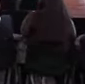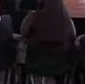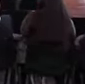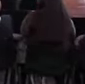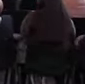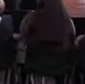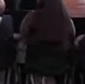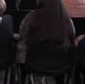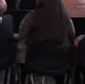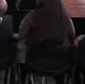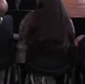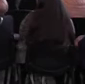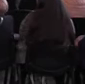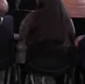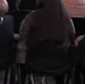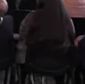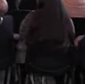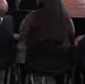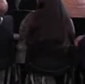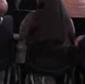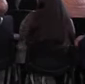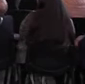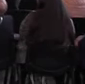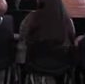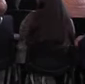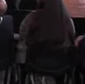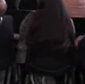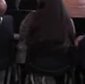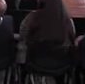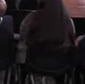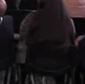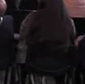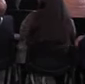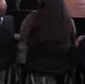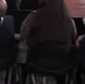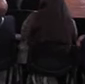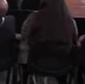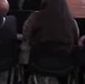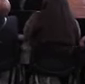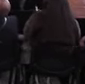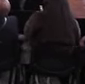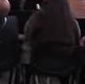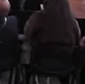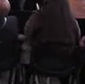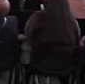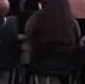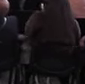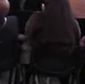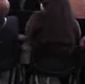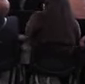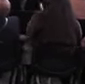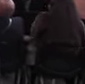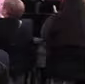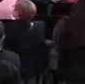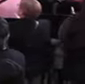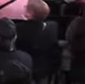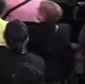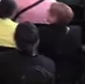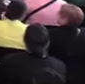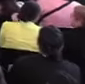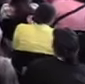También queremos saludar a las y los dirigentes de las juntas de vecinos. Bienvenidos y bienvenidas.